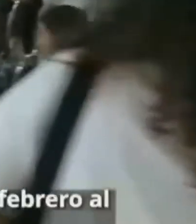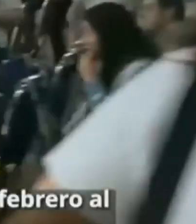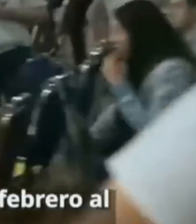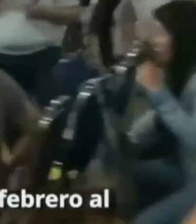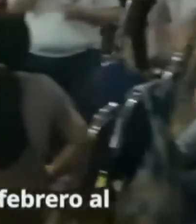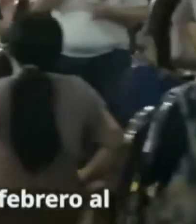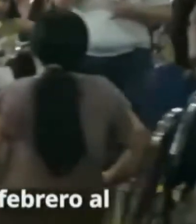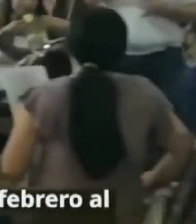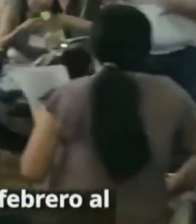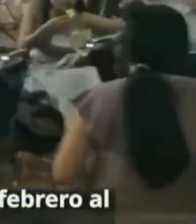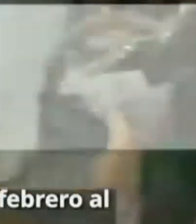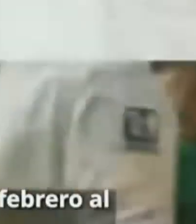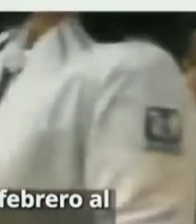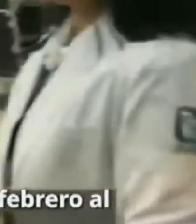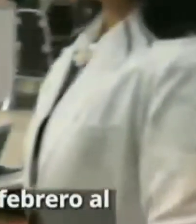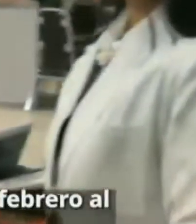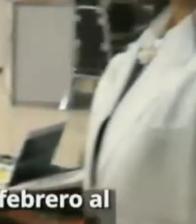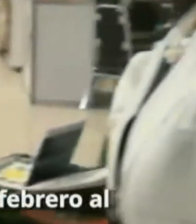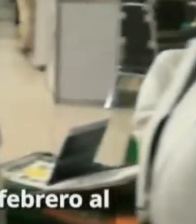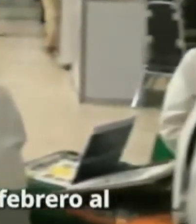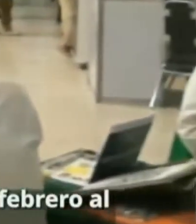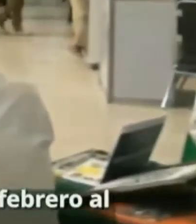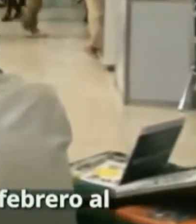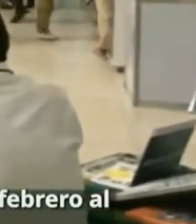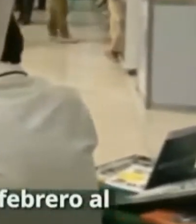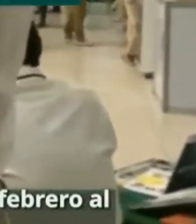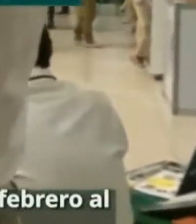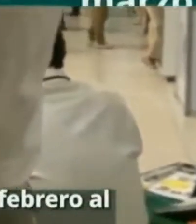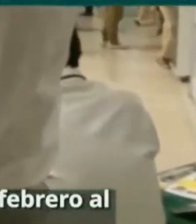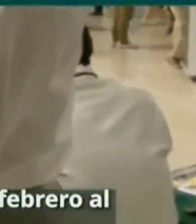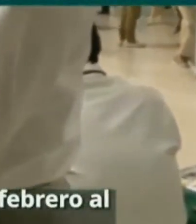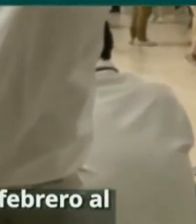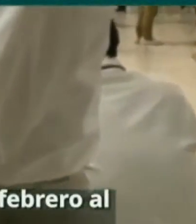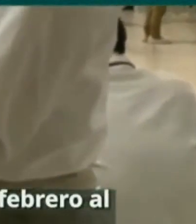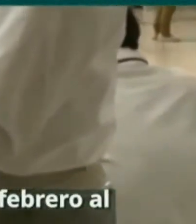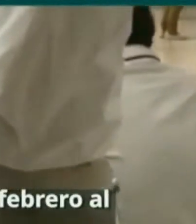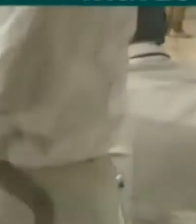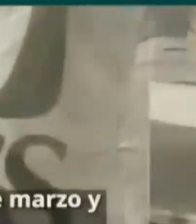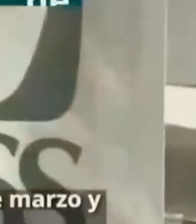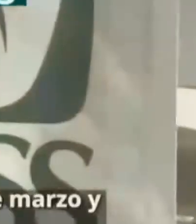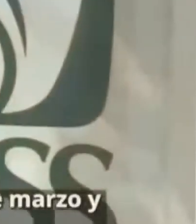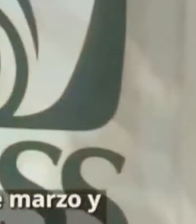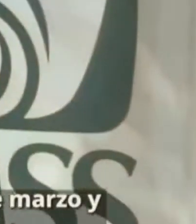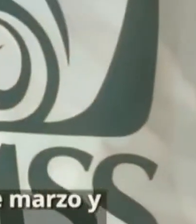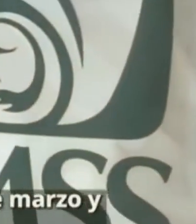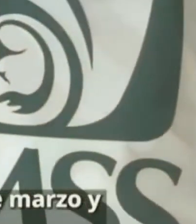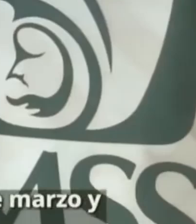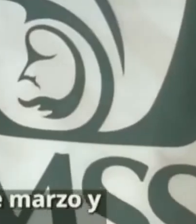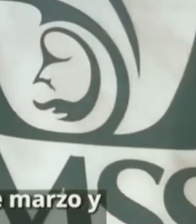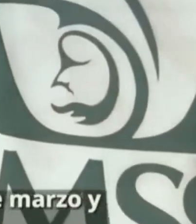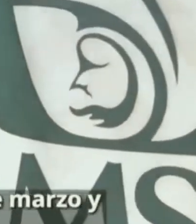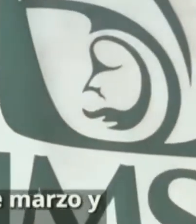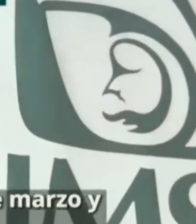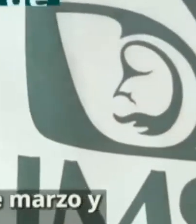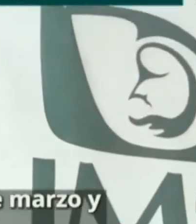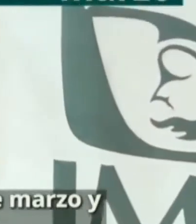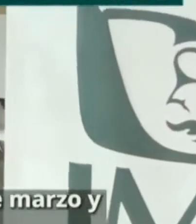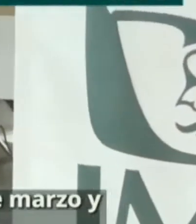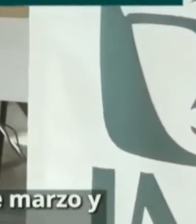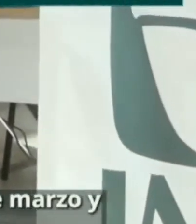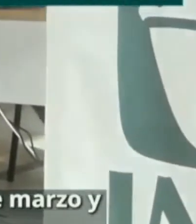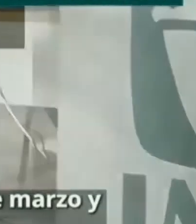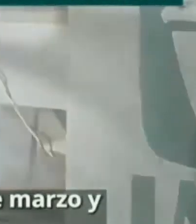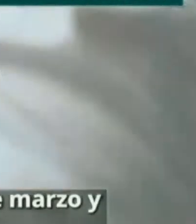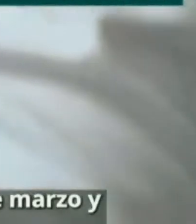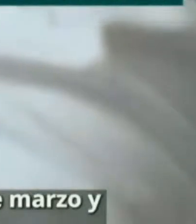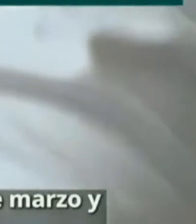necesidad. Para este año, el draft se llevará a cabo del 26 de febrero al 13 de marzo. Para residentes internos del 26